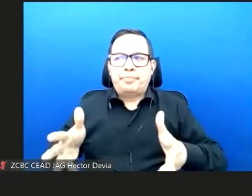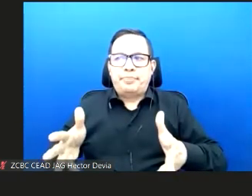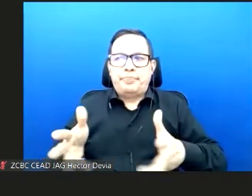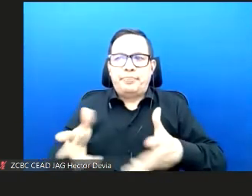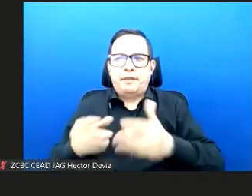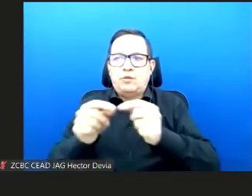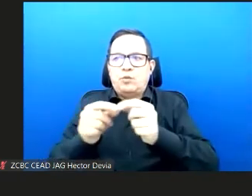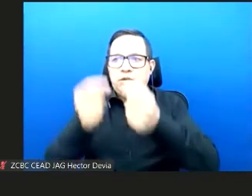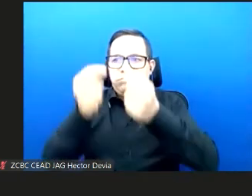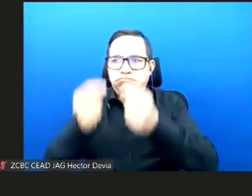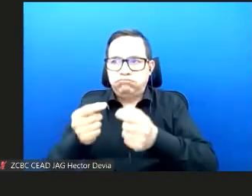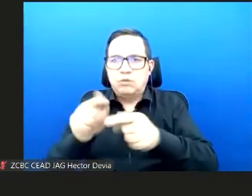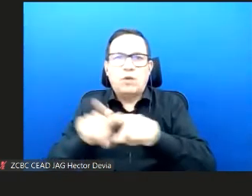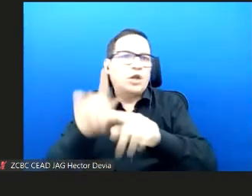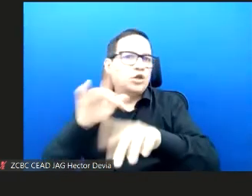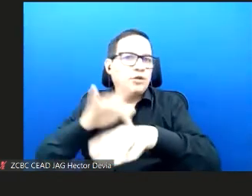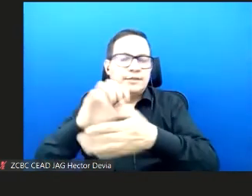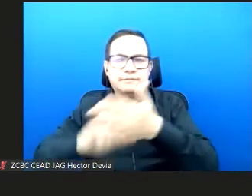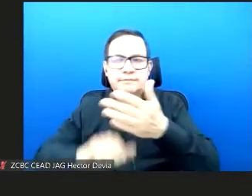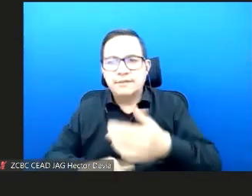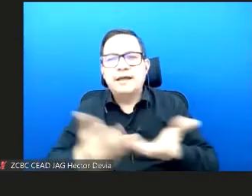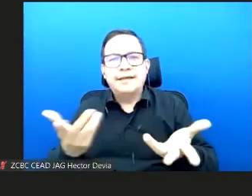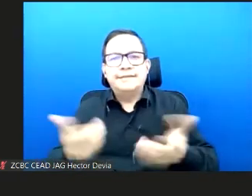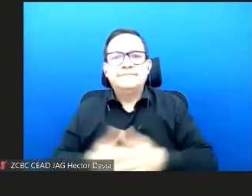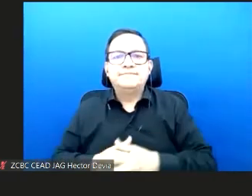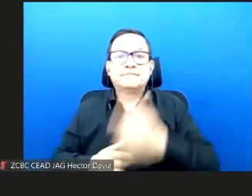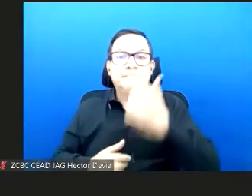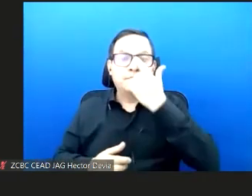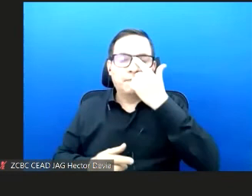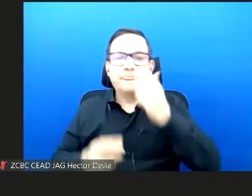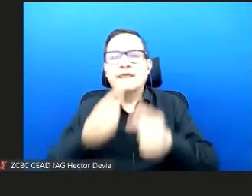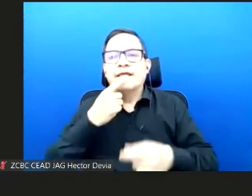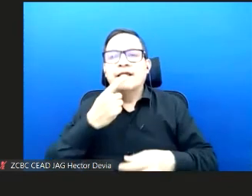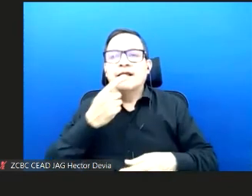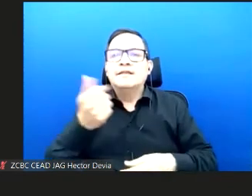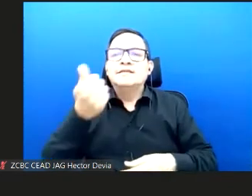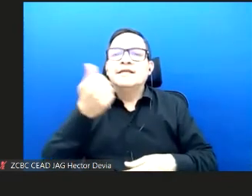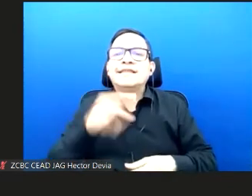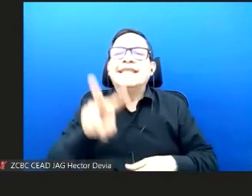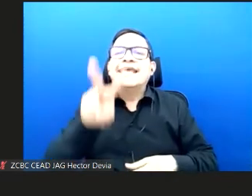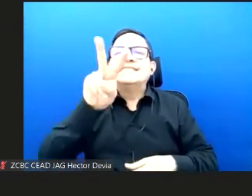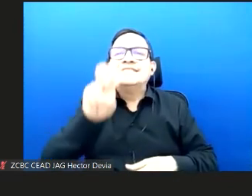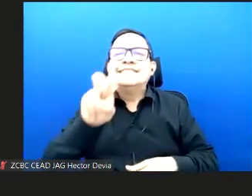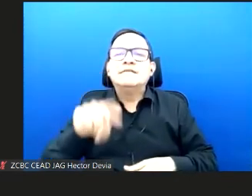Vamos con nuestro tercer dato, ¿no? Nos dice que hay 17 estudiantes que perdieron